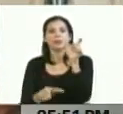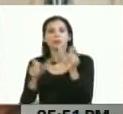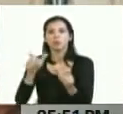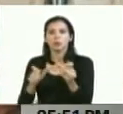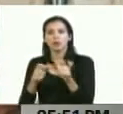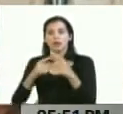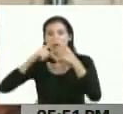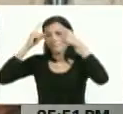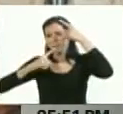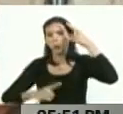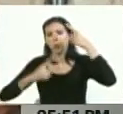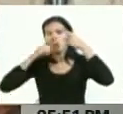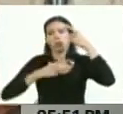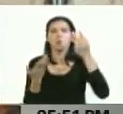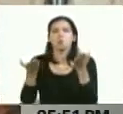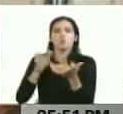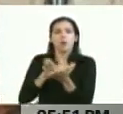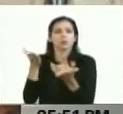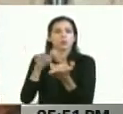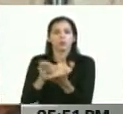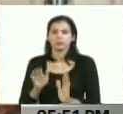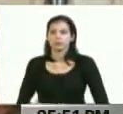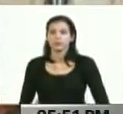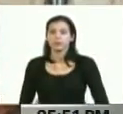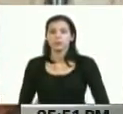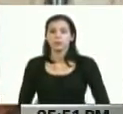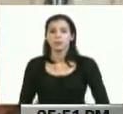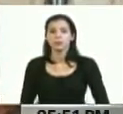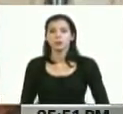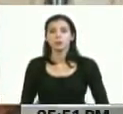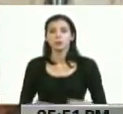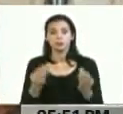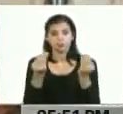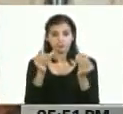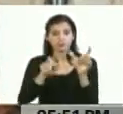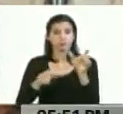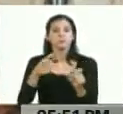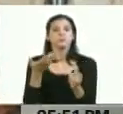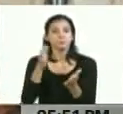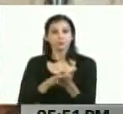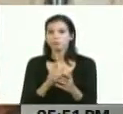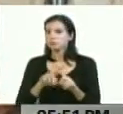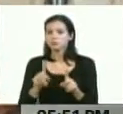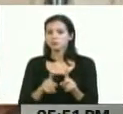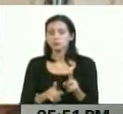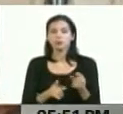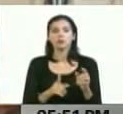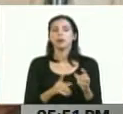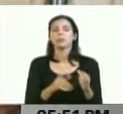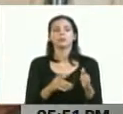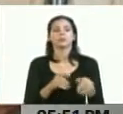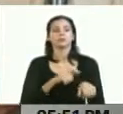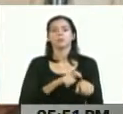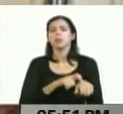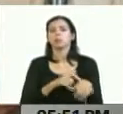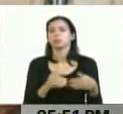que anteriormente han muerto personas, pero no hay un tiempo entre muerte y muerte, sino en